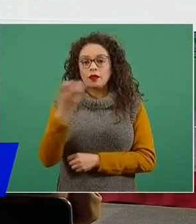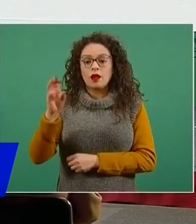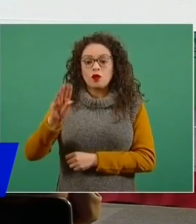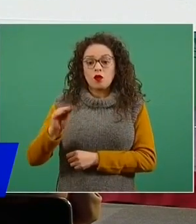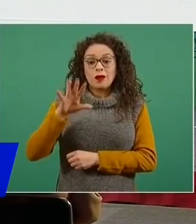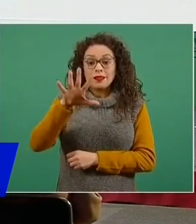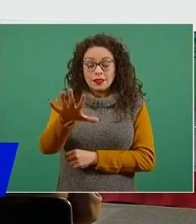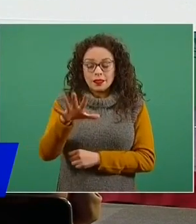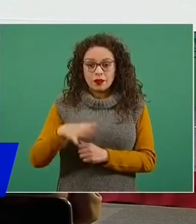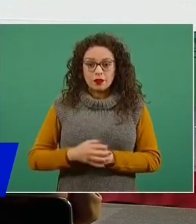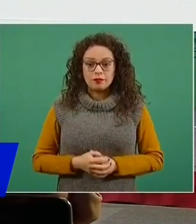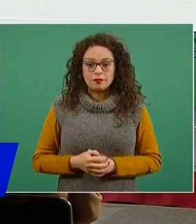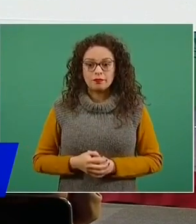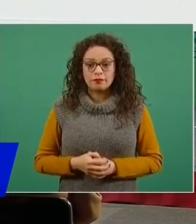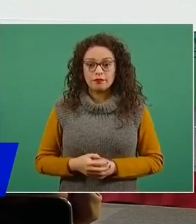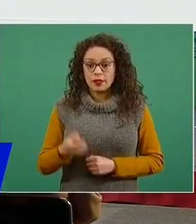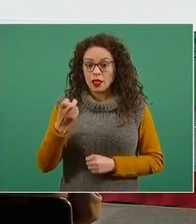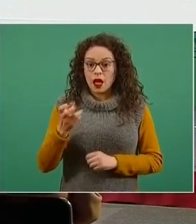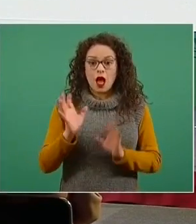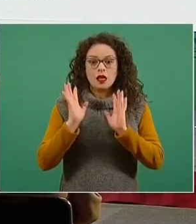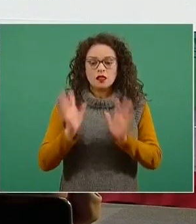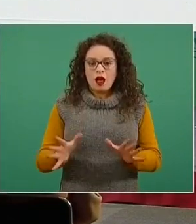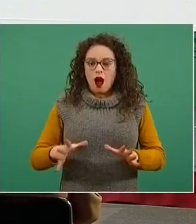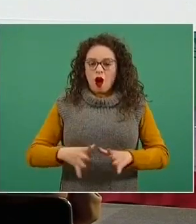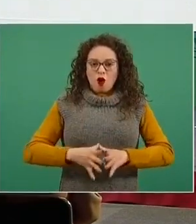94.395. Esto es ya la fase expansiva.